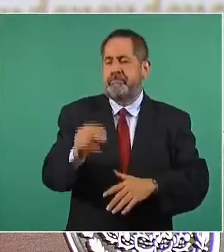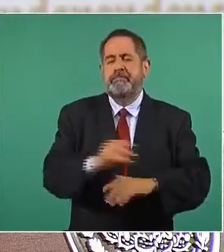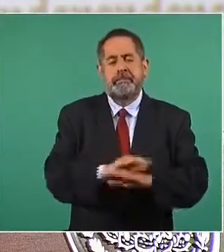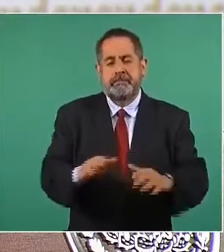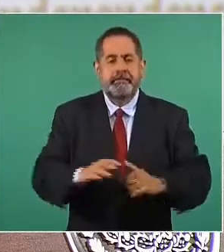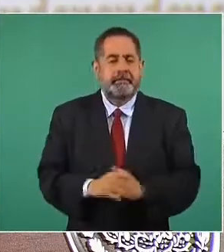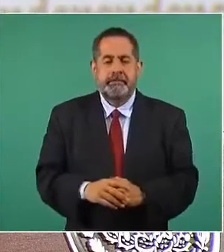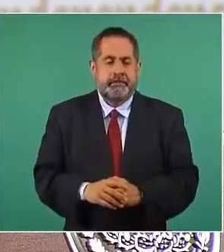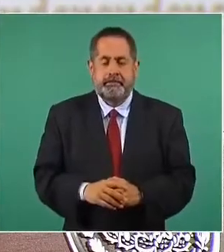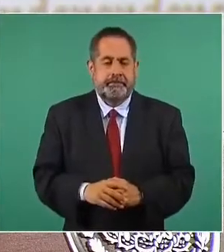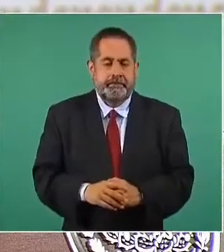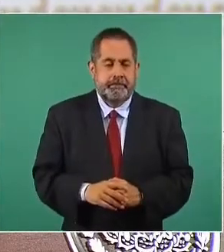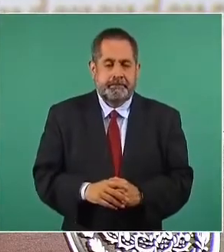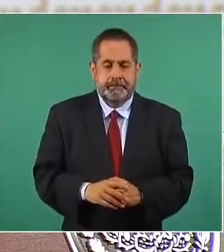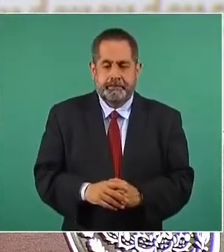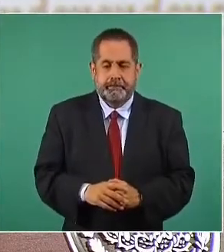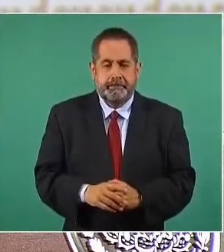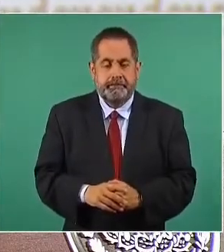Ya